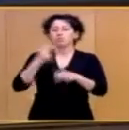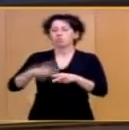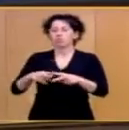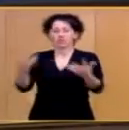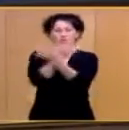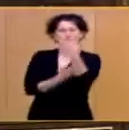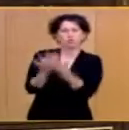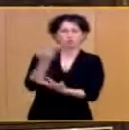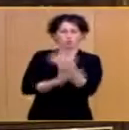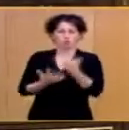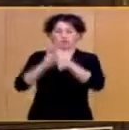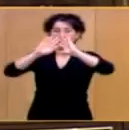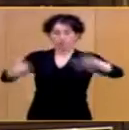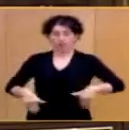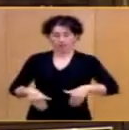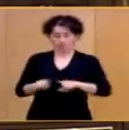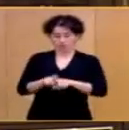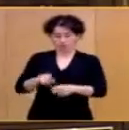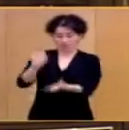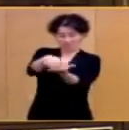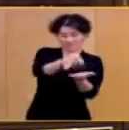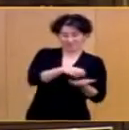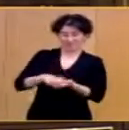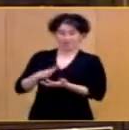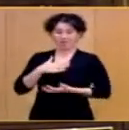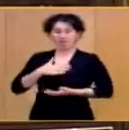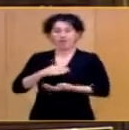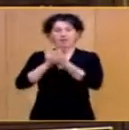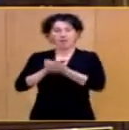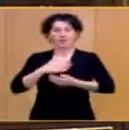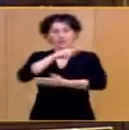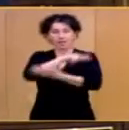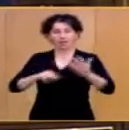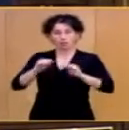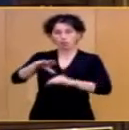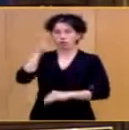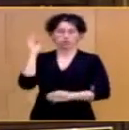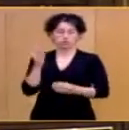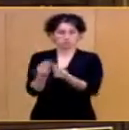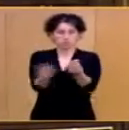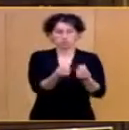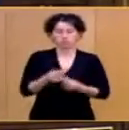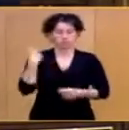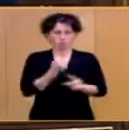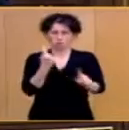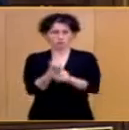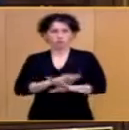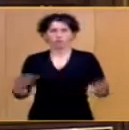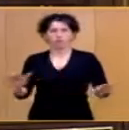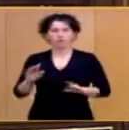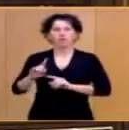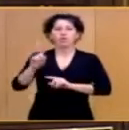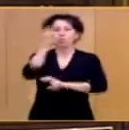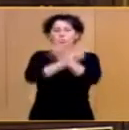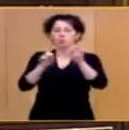deslocalización de los centros de decisión de las cajas gallegas y que abra el peligro de una mayor